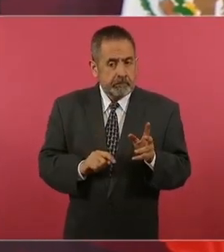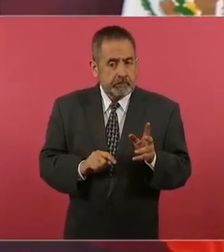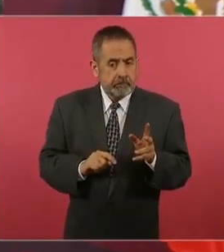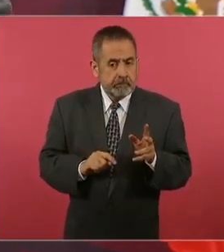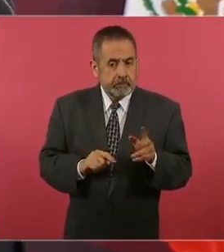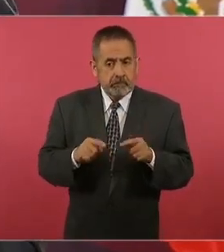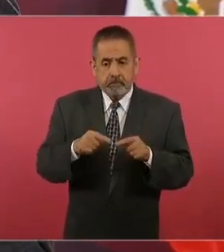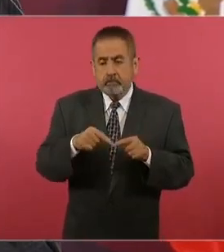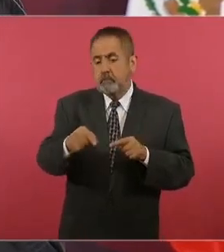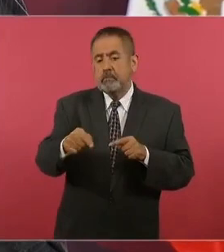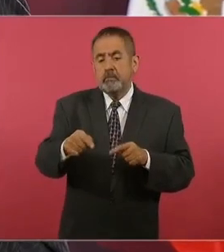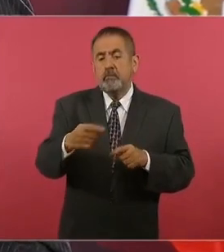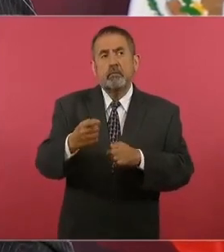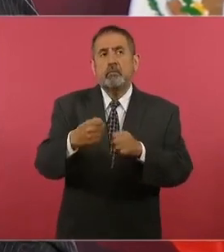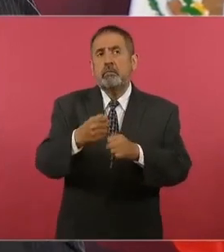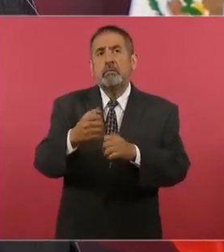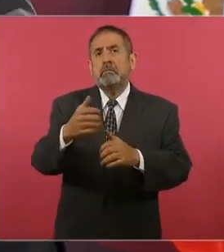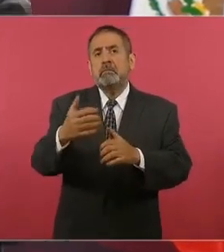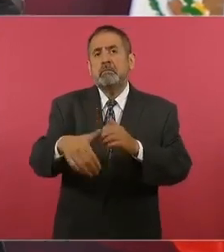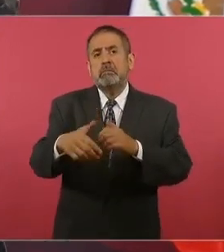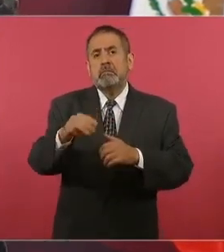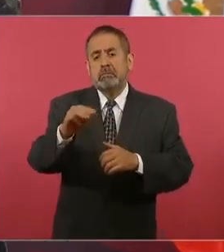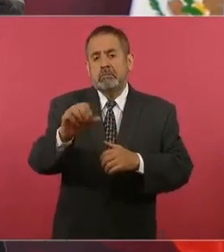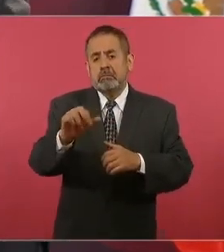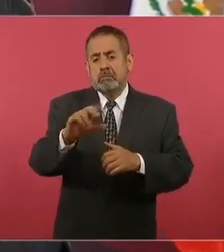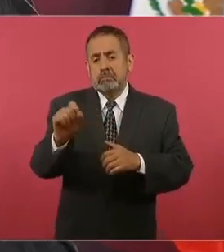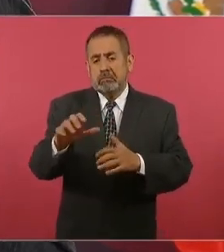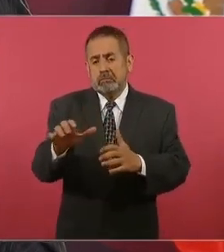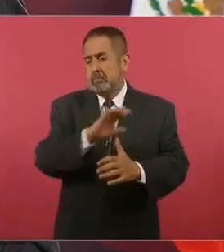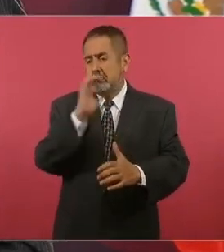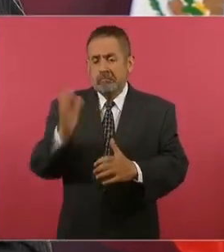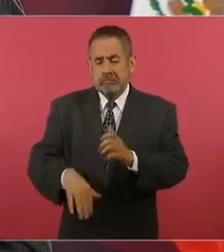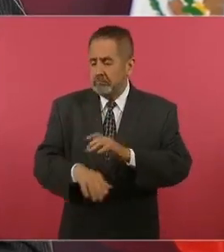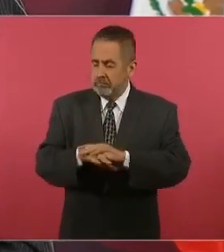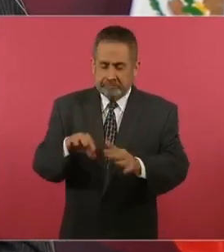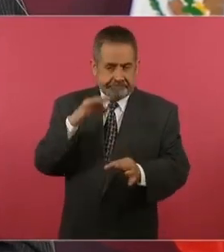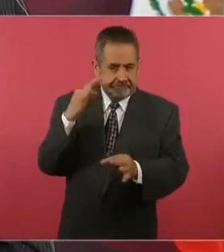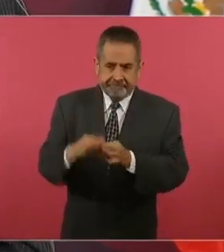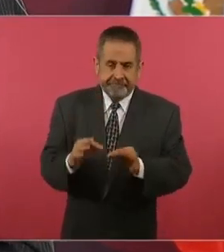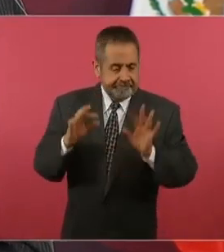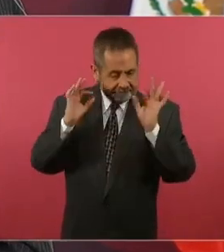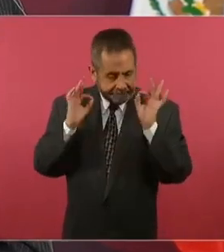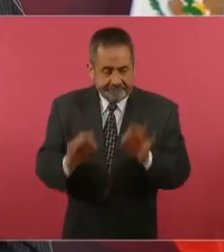a finales de año, a más tardar en marzo del año próximo.